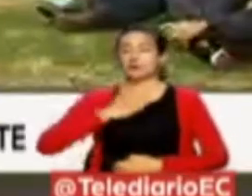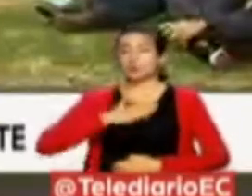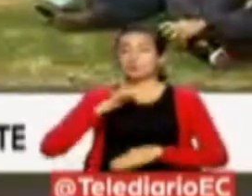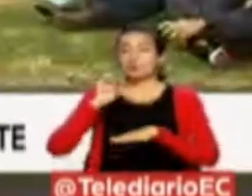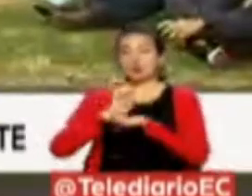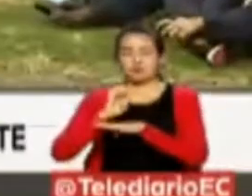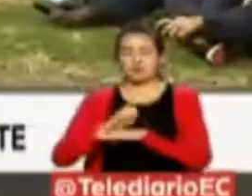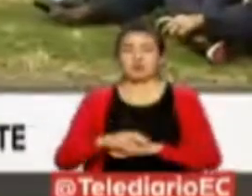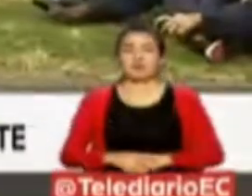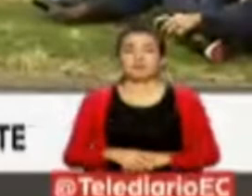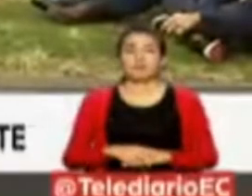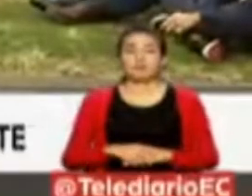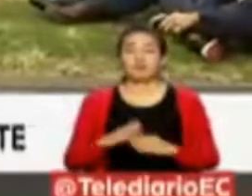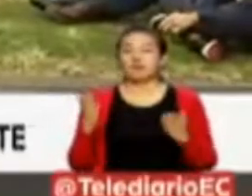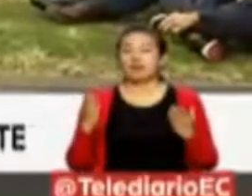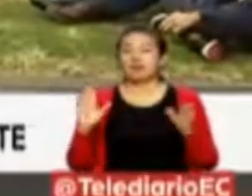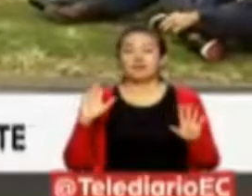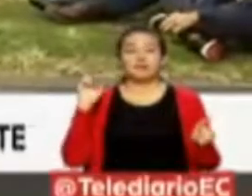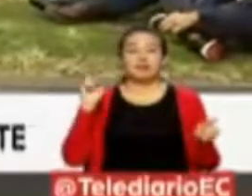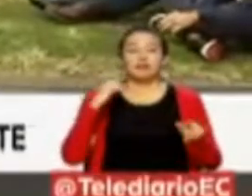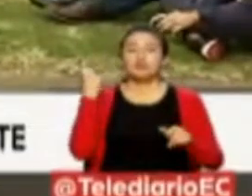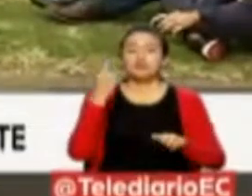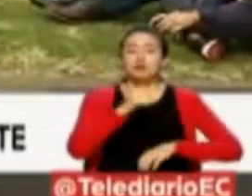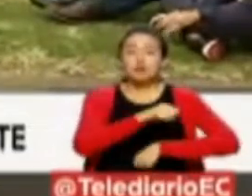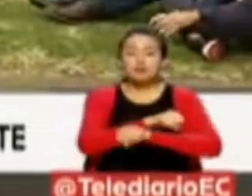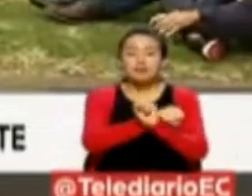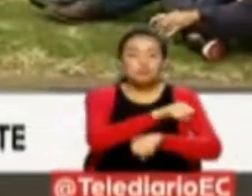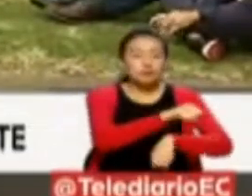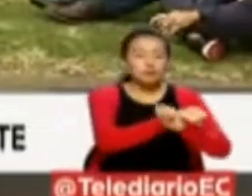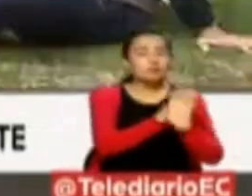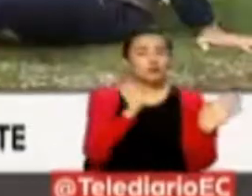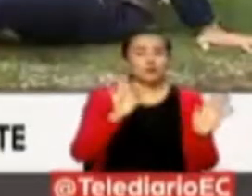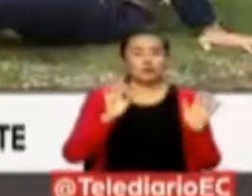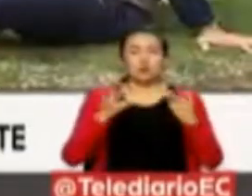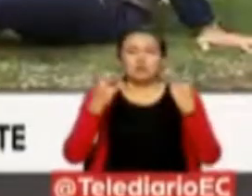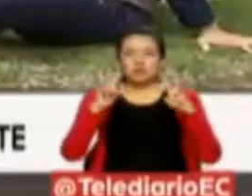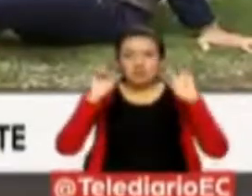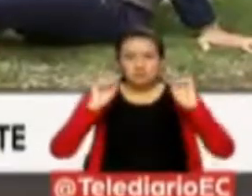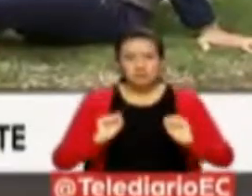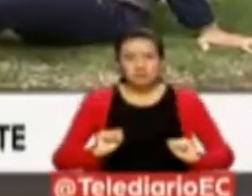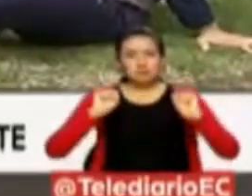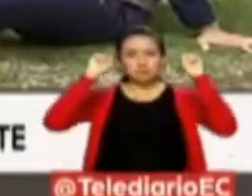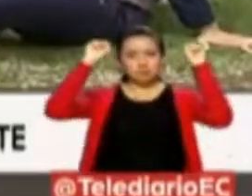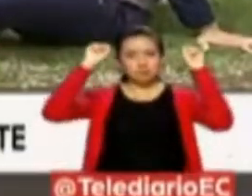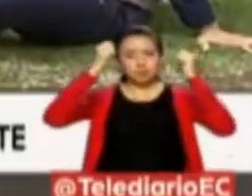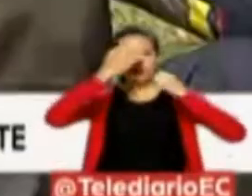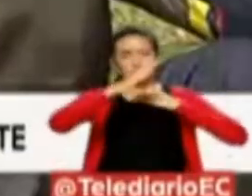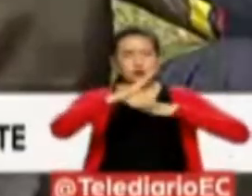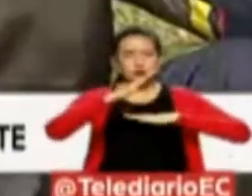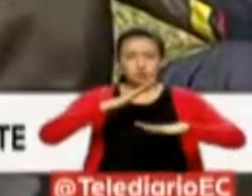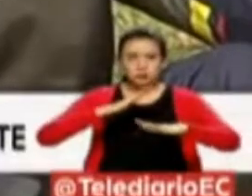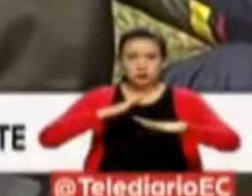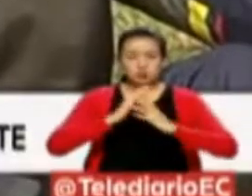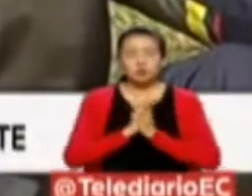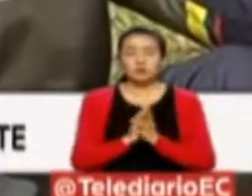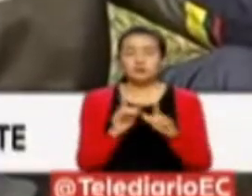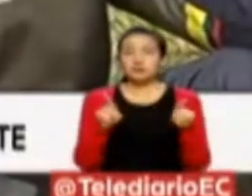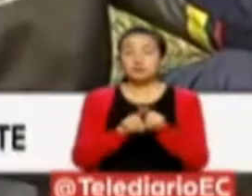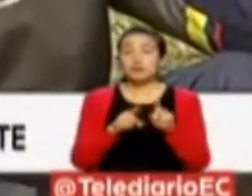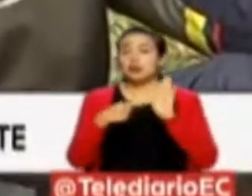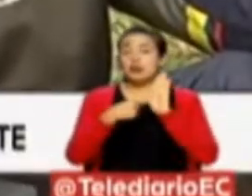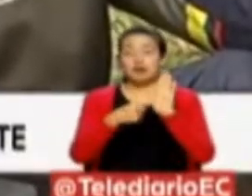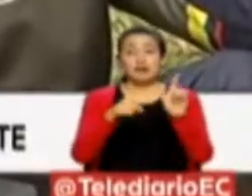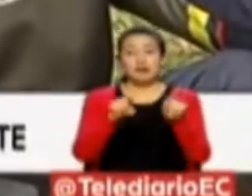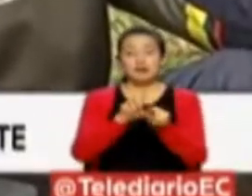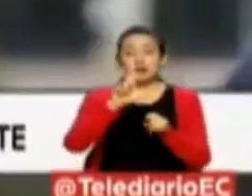pero en mi ecuador no todo debe ser fútbol también hay pesistas judocas karatecas quien un individuo el brilliant